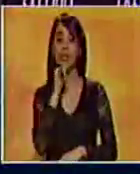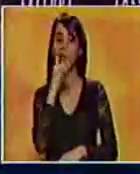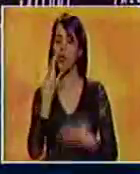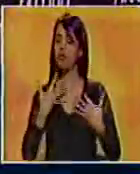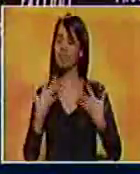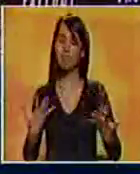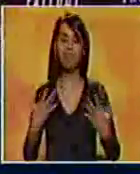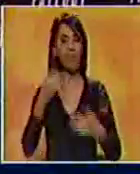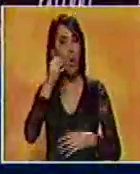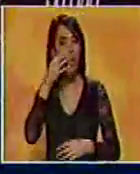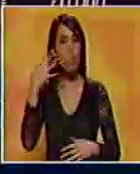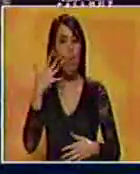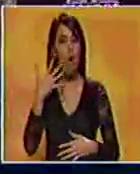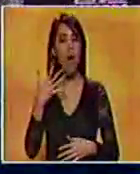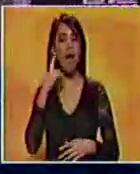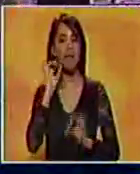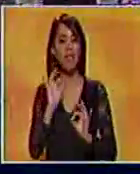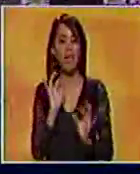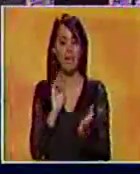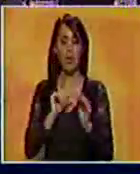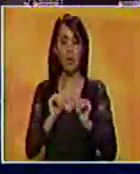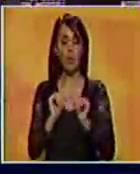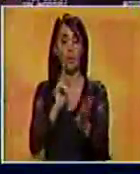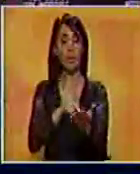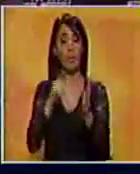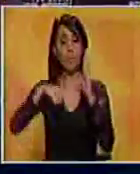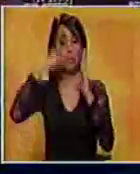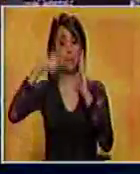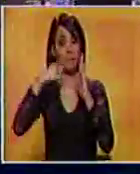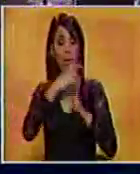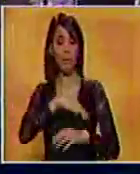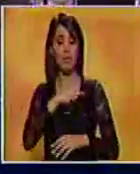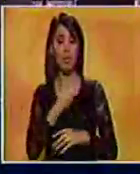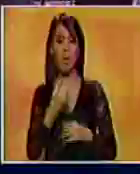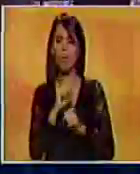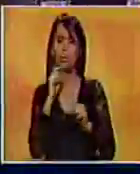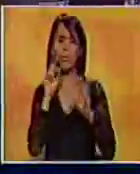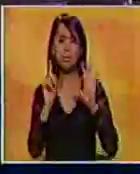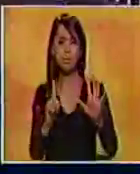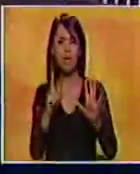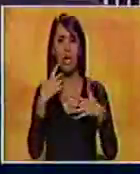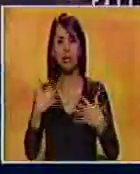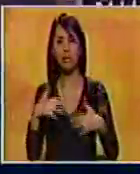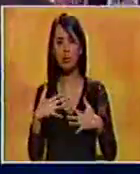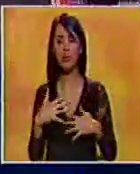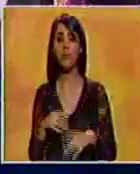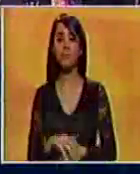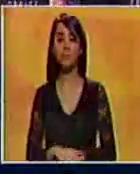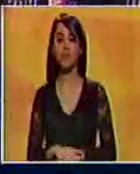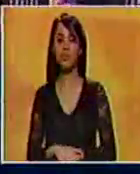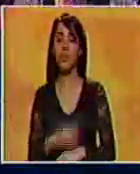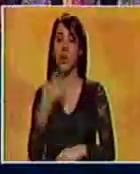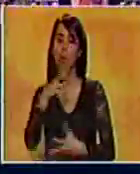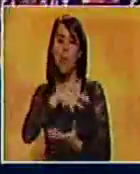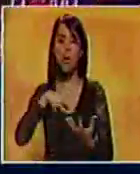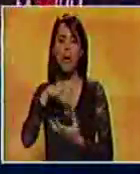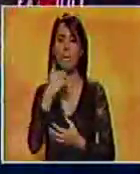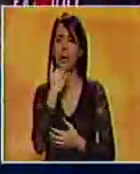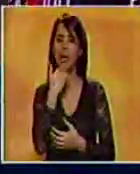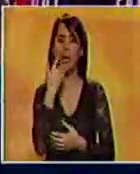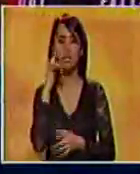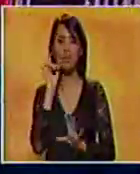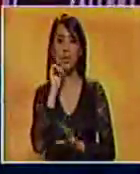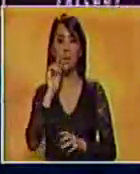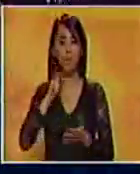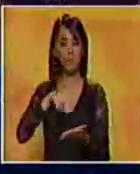un privilegio seguir en la saga. Recordemos que durante la filmación de Misión Imposible 6, él sufrió un accidente en el set. Durante uno de los saltos, Tom